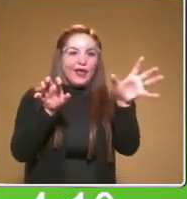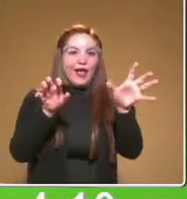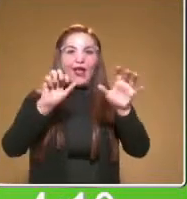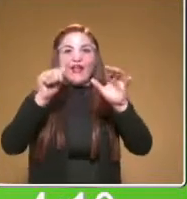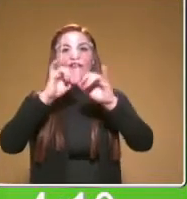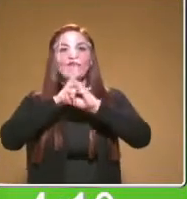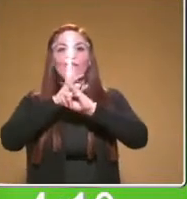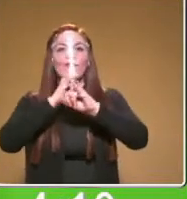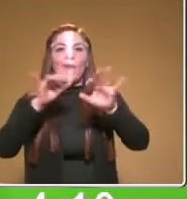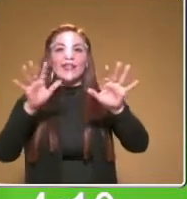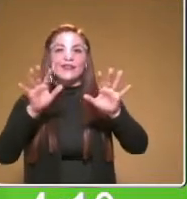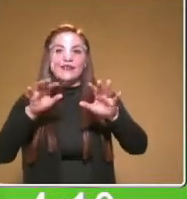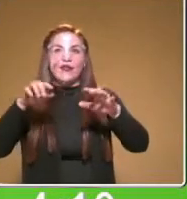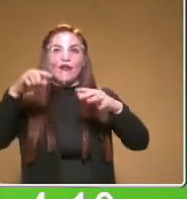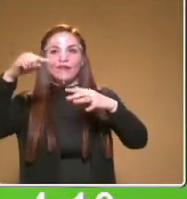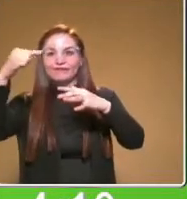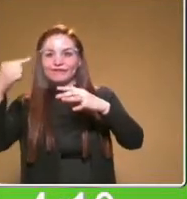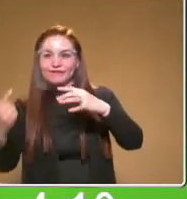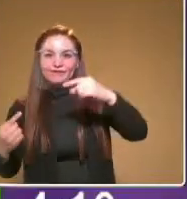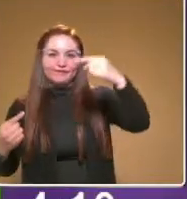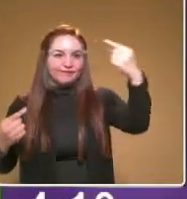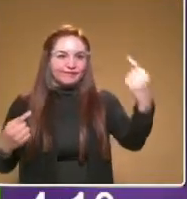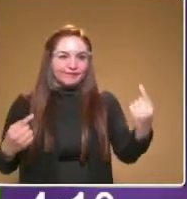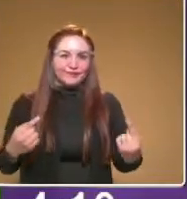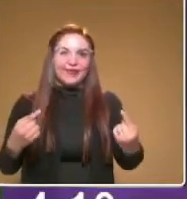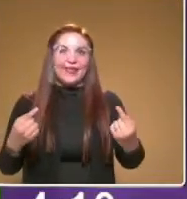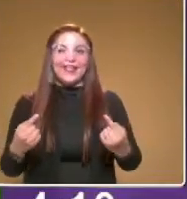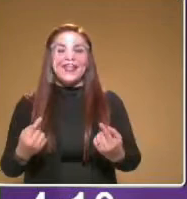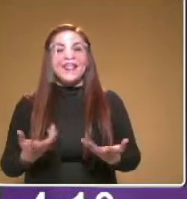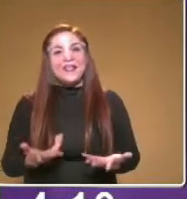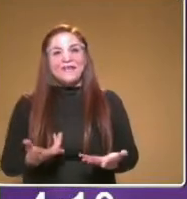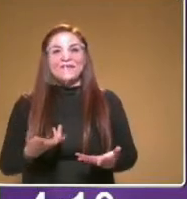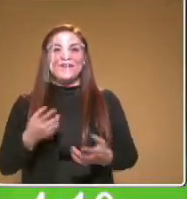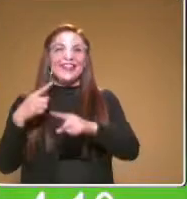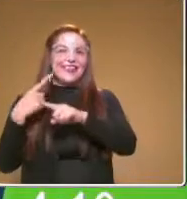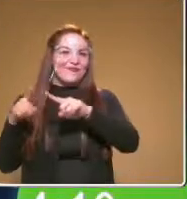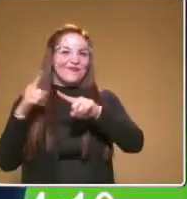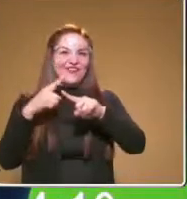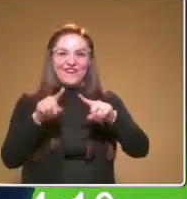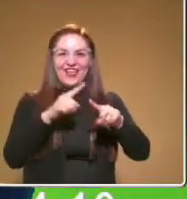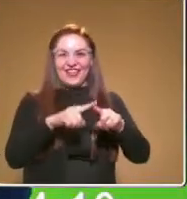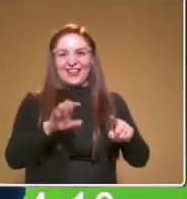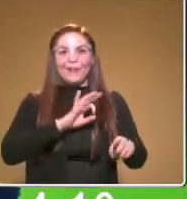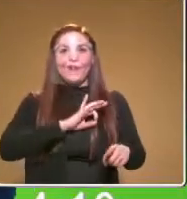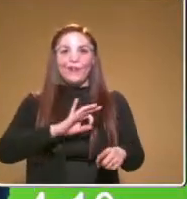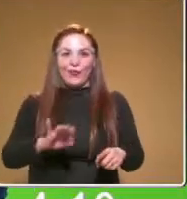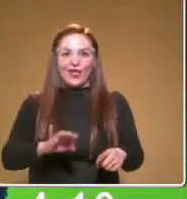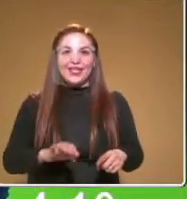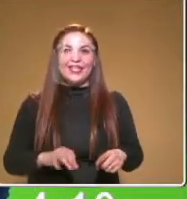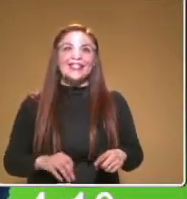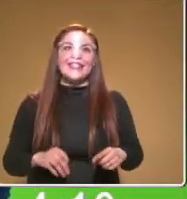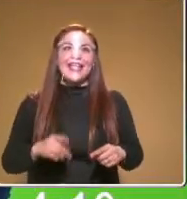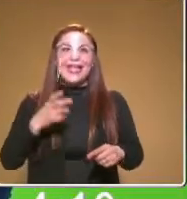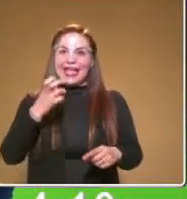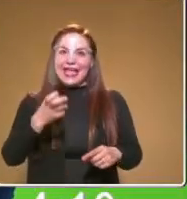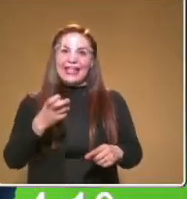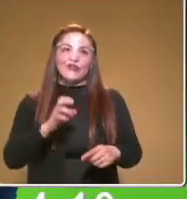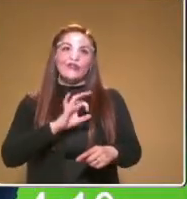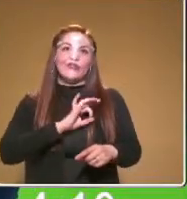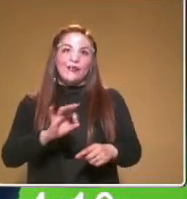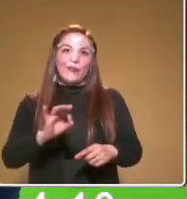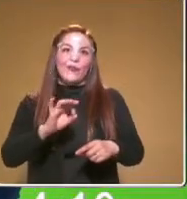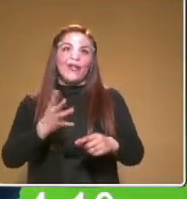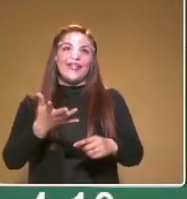la información secundaria o los subtemas o un poquito más. Y es que los cuadros sinópticos, maestra, y el mapa conceptual ahora sí que son como que